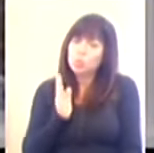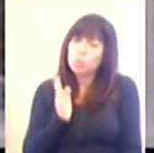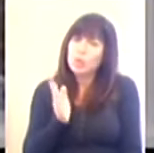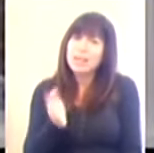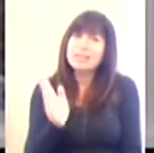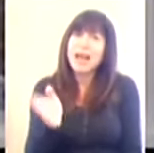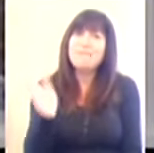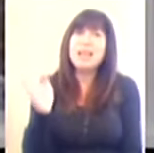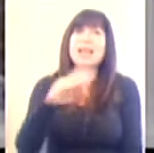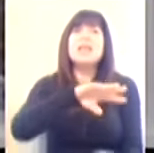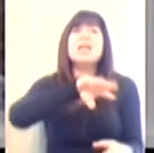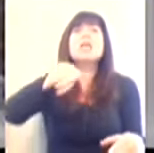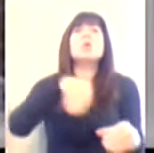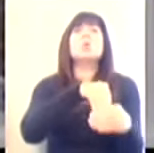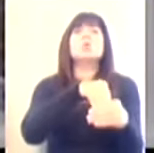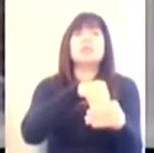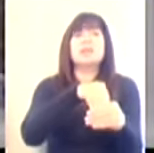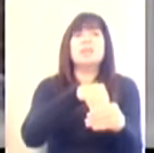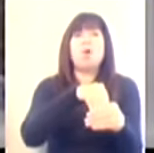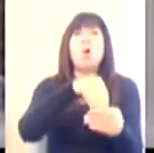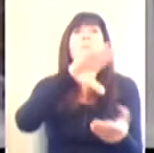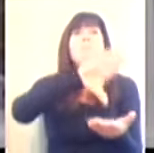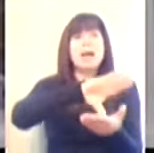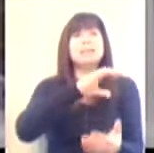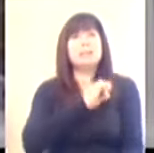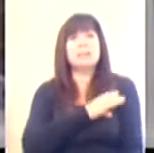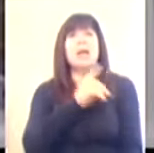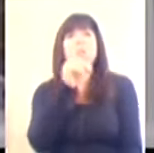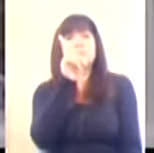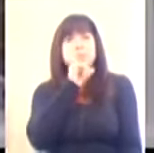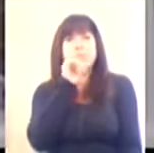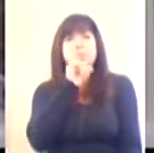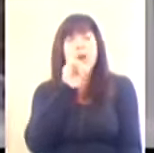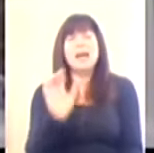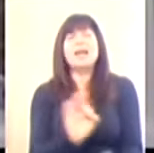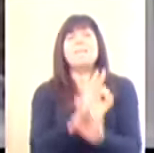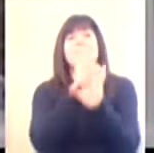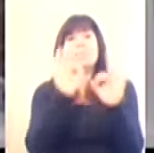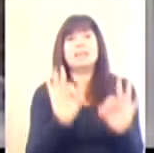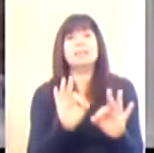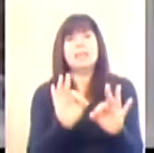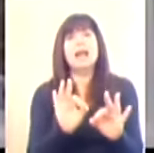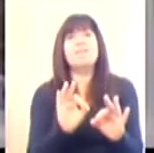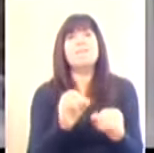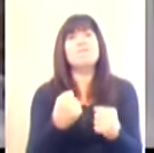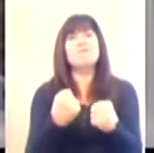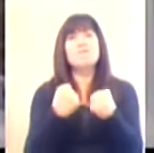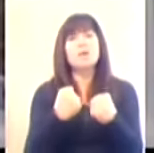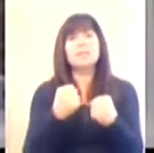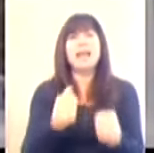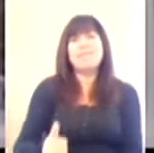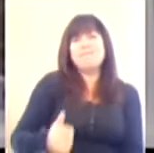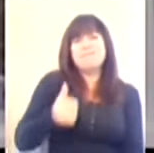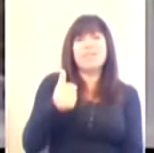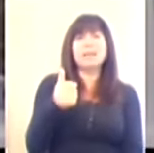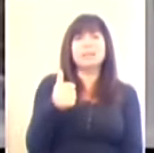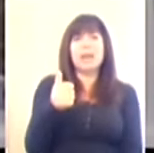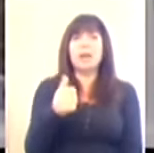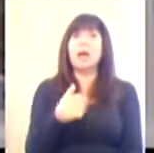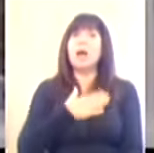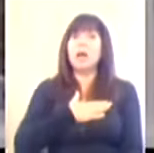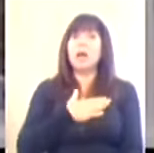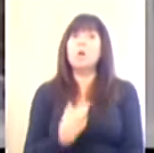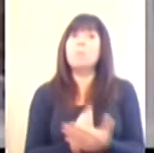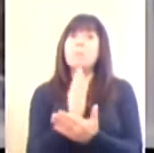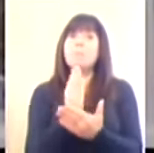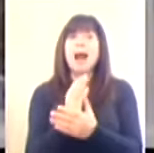sustentable e inclusivo, donde nuestro país también tiene especial potencial y especiales ventajas. Quiero partir